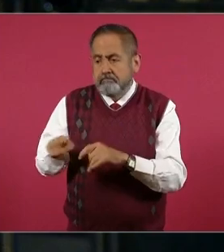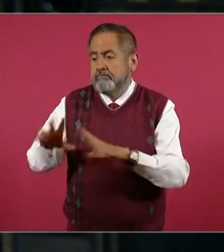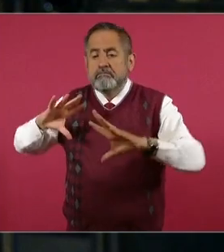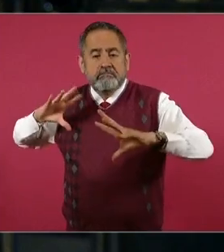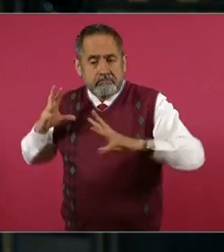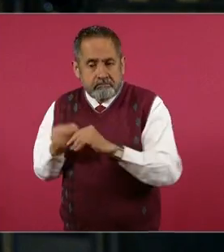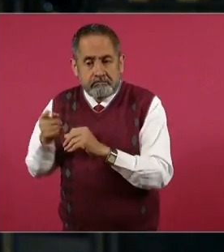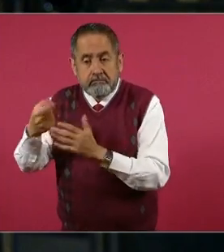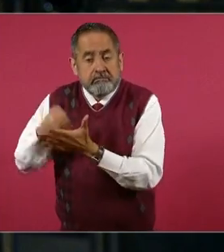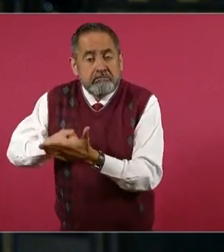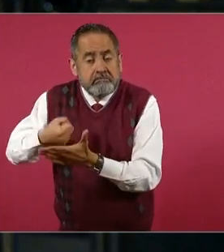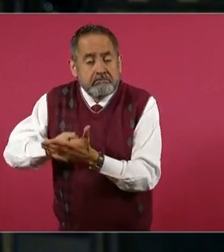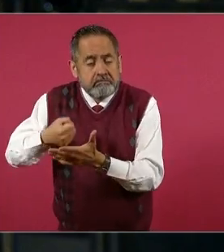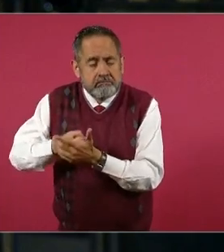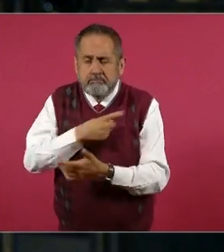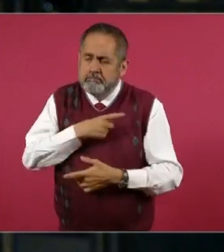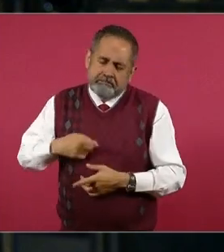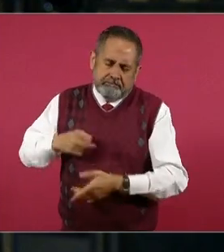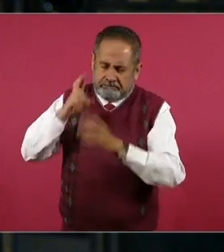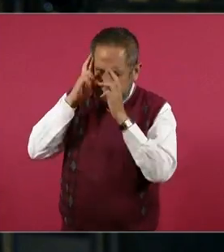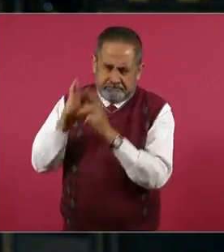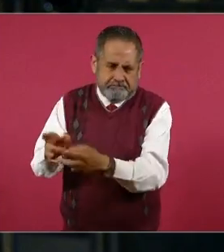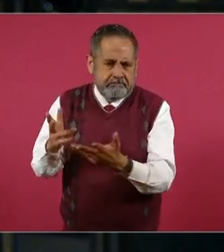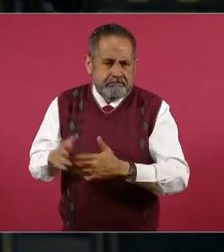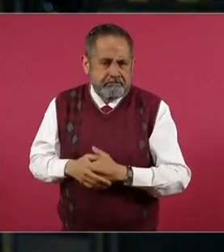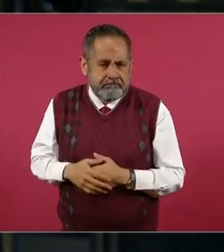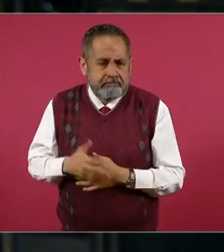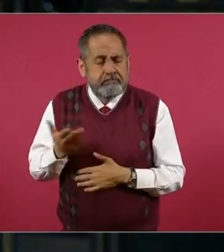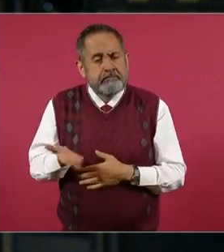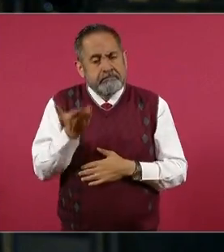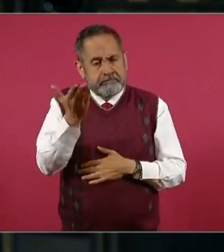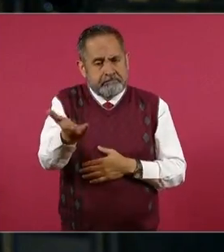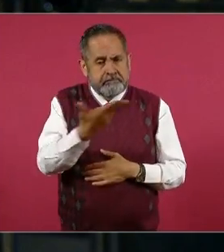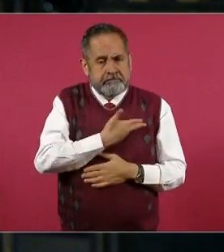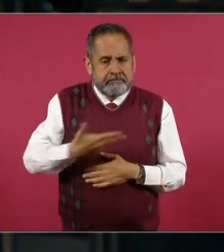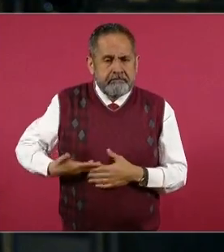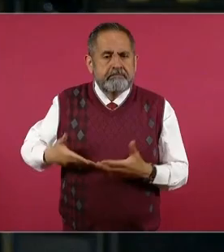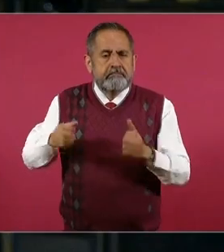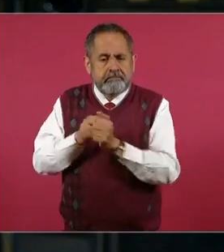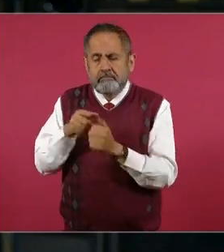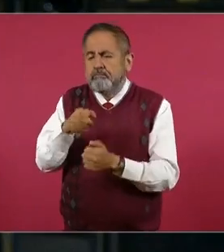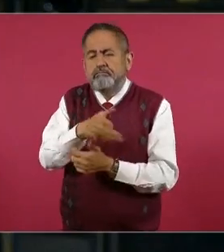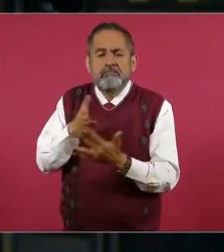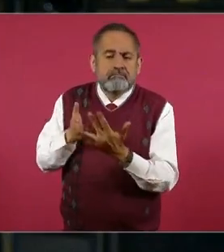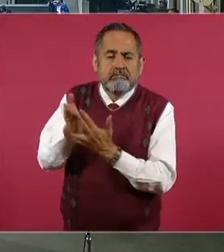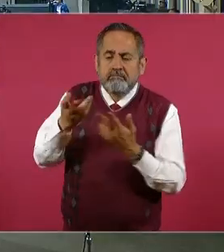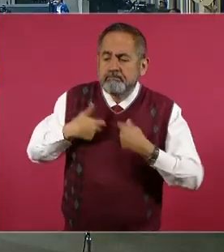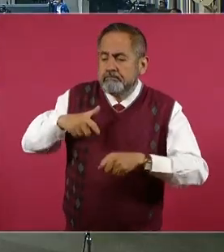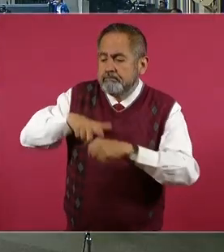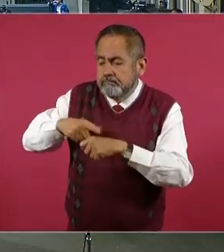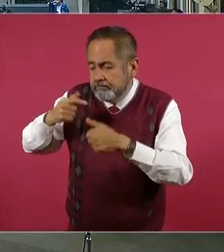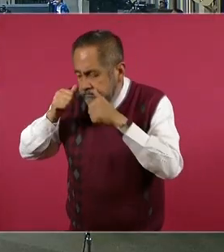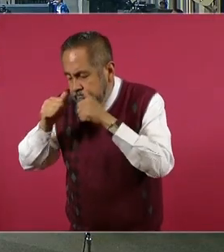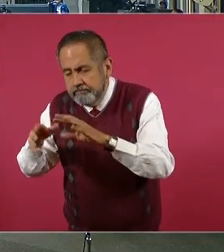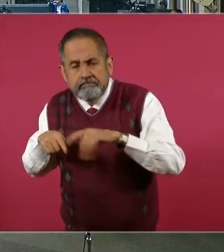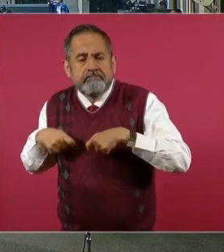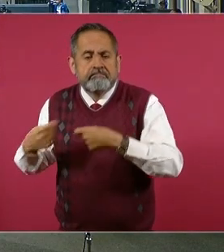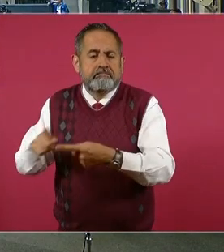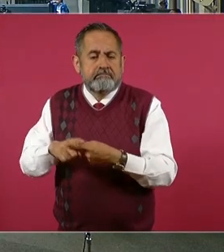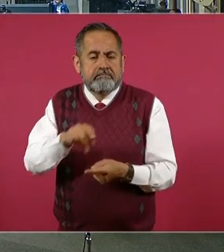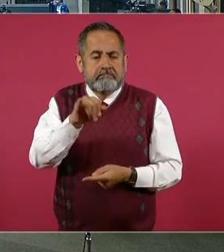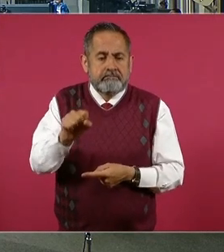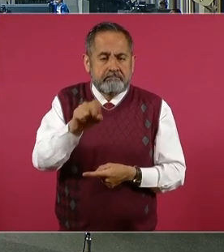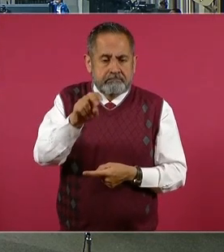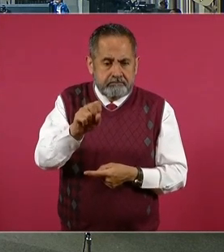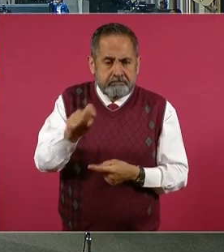que han pasado luchando contra la injusticia. Le solicitamos, señor presidente, que intervenga personalmente para asegurar que Jesús